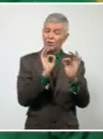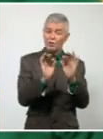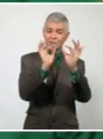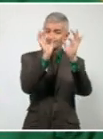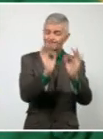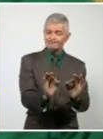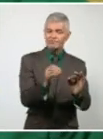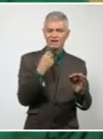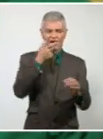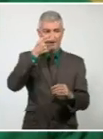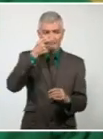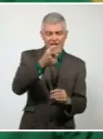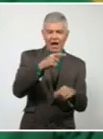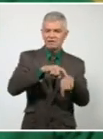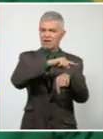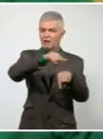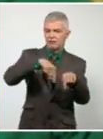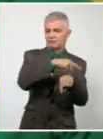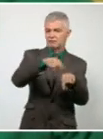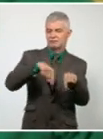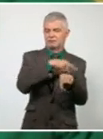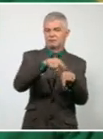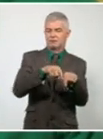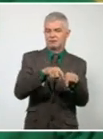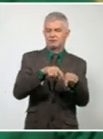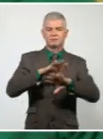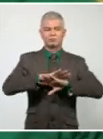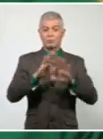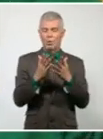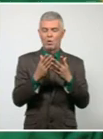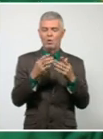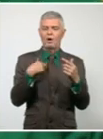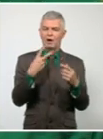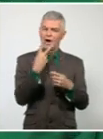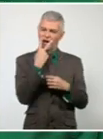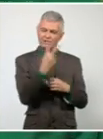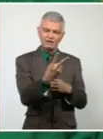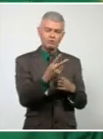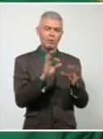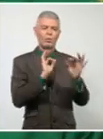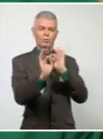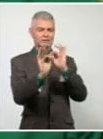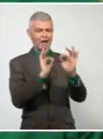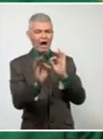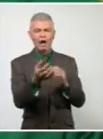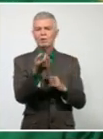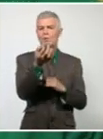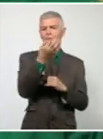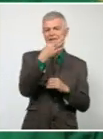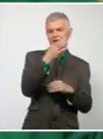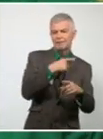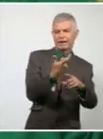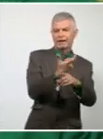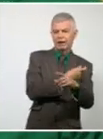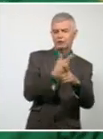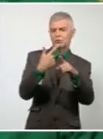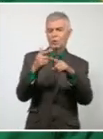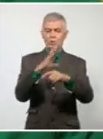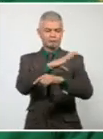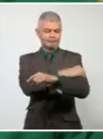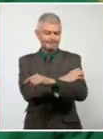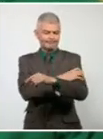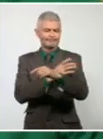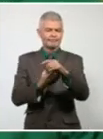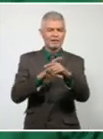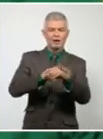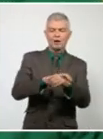vigilancia estricta a los pacientes, ya sea brindándole los cuidados de los medicamentos, los signos vitales. Y